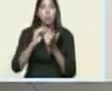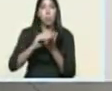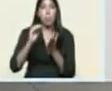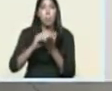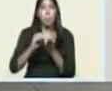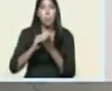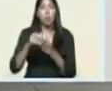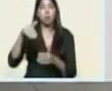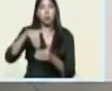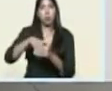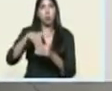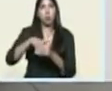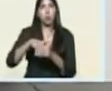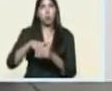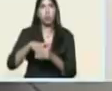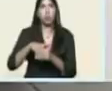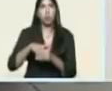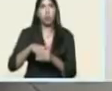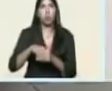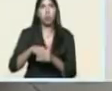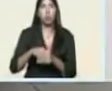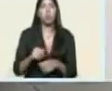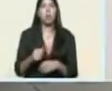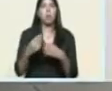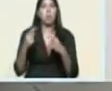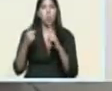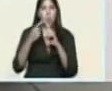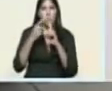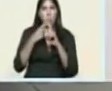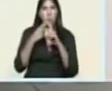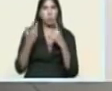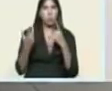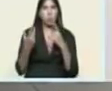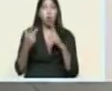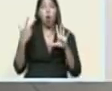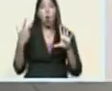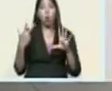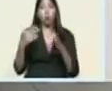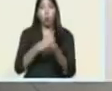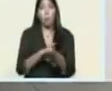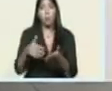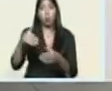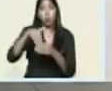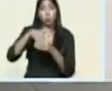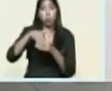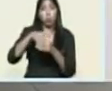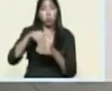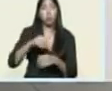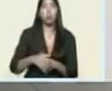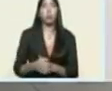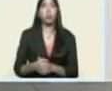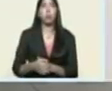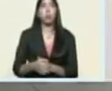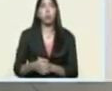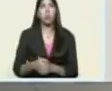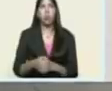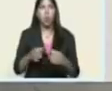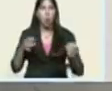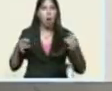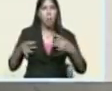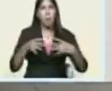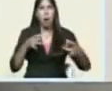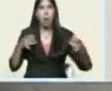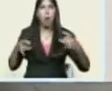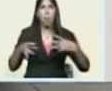Una elección de carácter nacional para elegir la Asamblea Nacional Constituyente. Votaron 8.300.000 venezolanos en medio de la bala, de